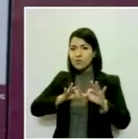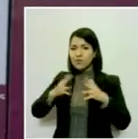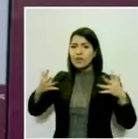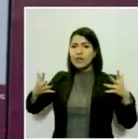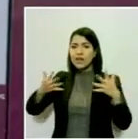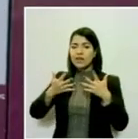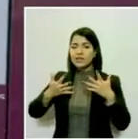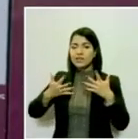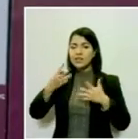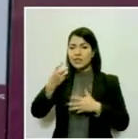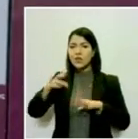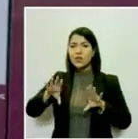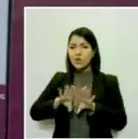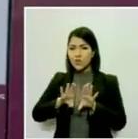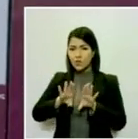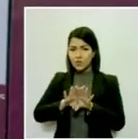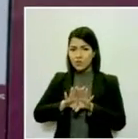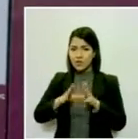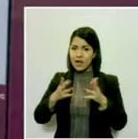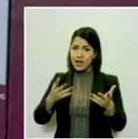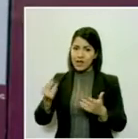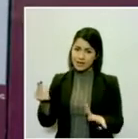también tomando en cuenta